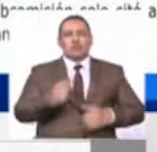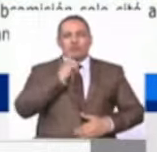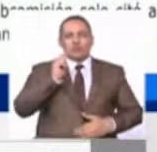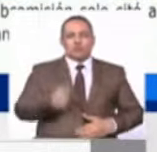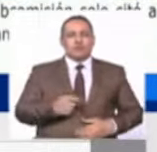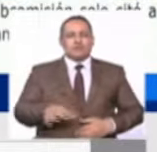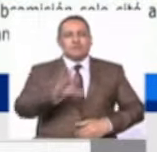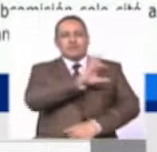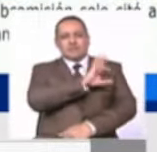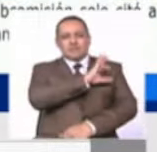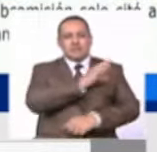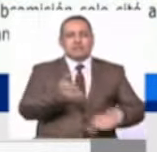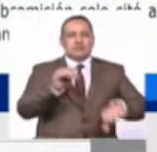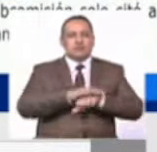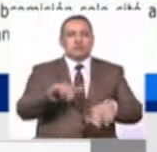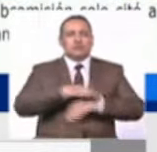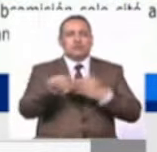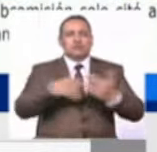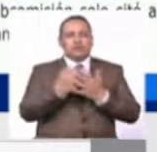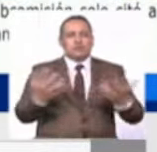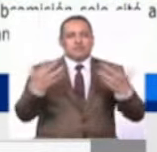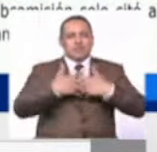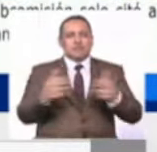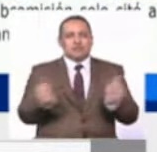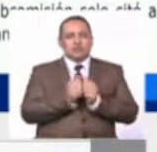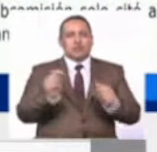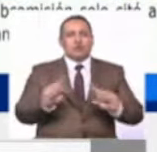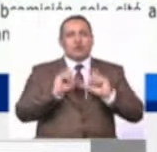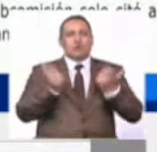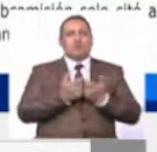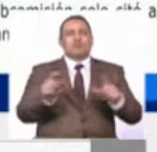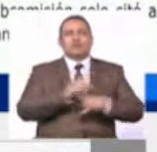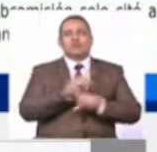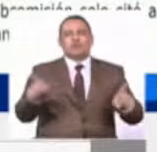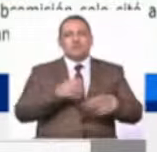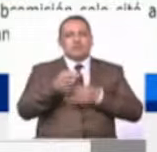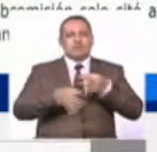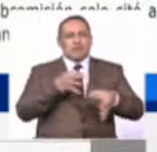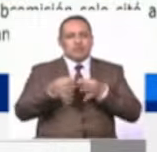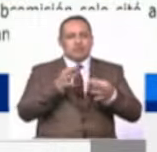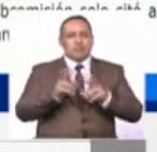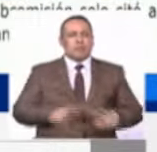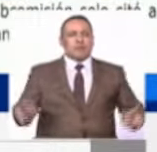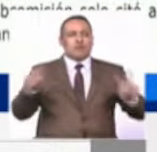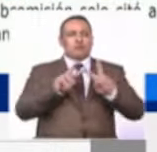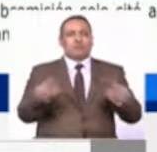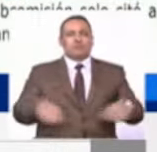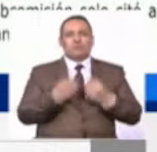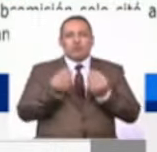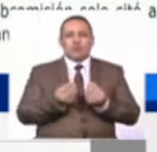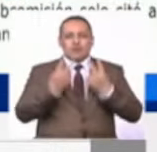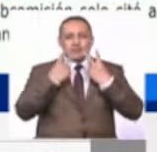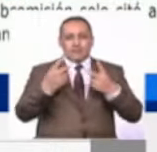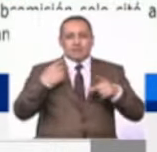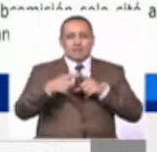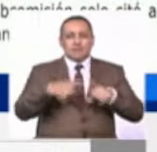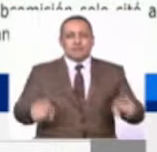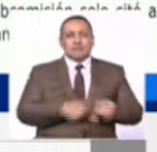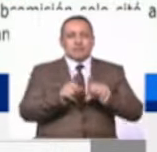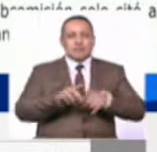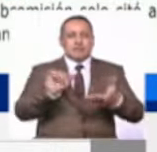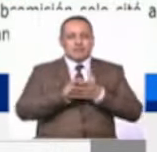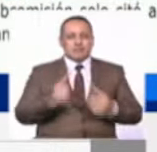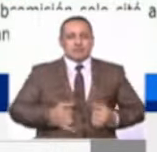Fiscales Respecto a los integrantes de la junta no es una interpretación válida porque los integrantes de la junta no